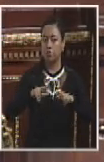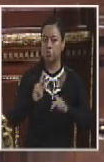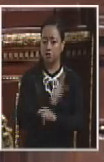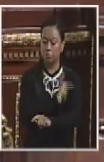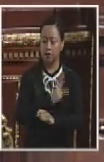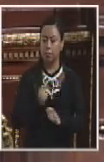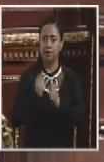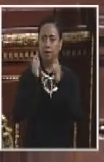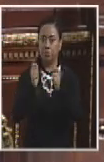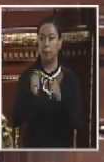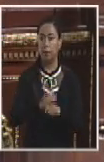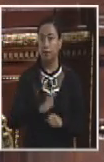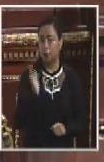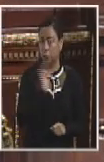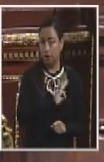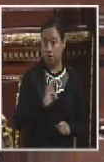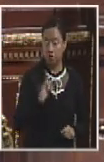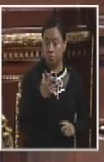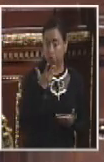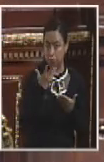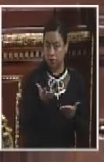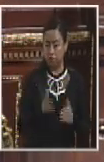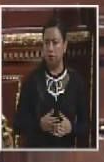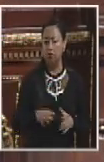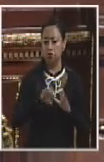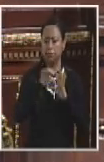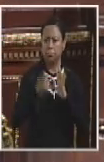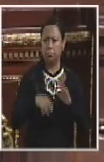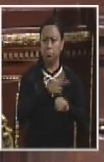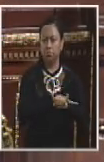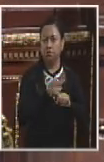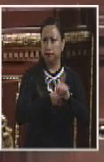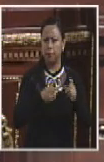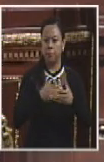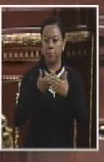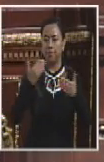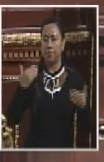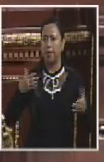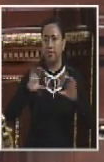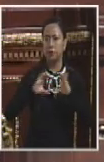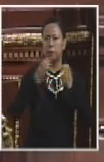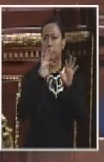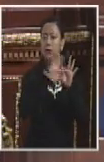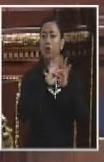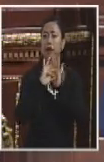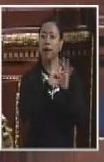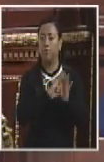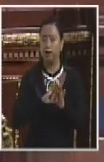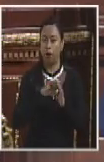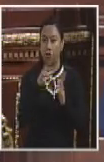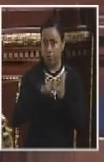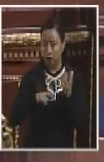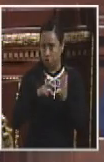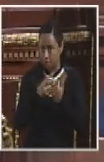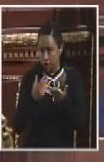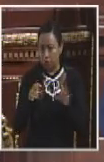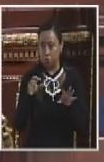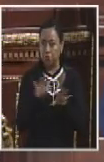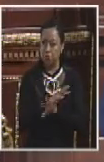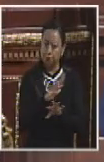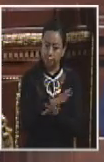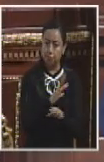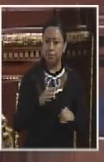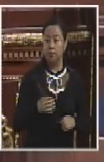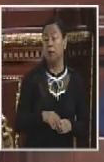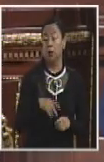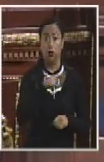sobre todo continuar en armonía con las reformas realizadas por el Congreso de la Unión. Con ello, estaremos logrando una